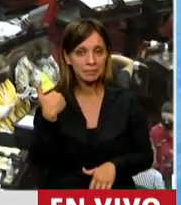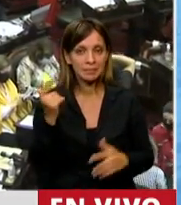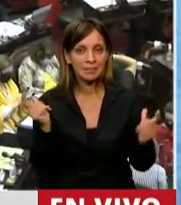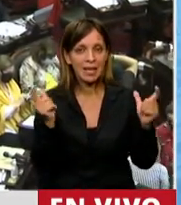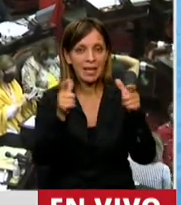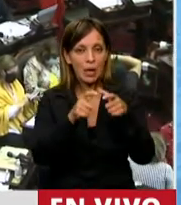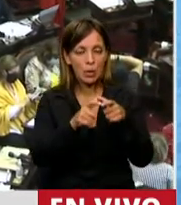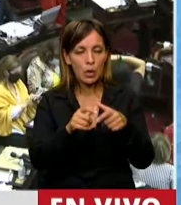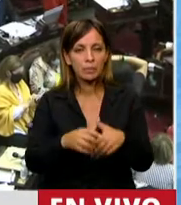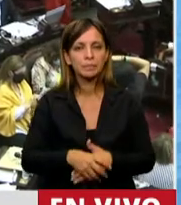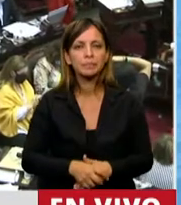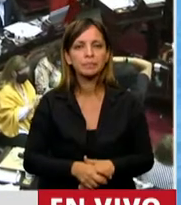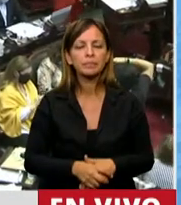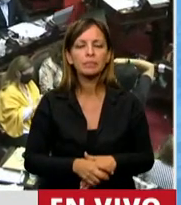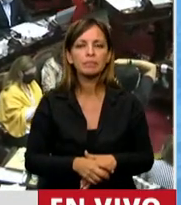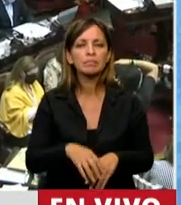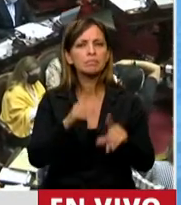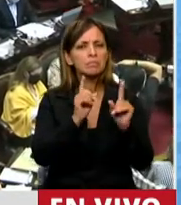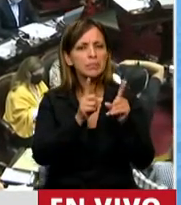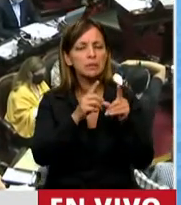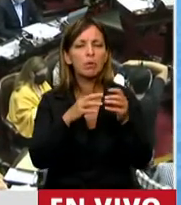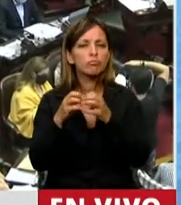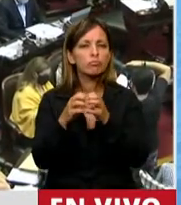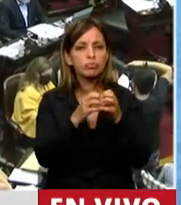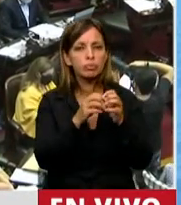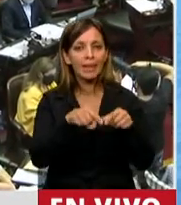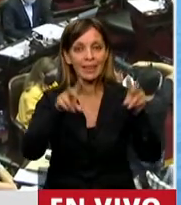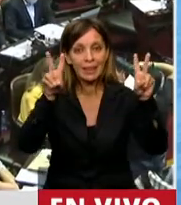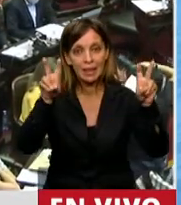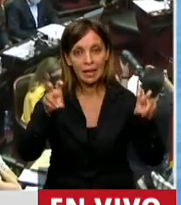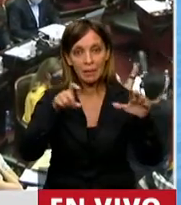la comisión plenaria en la cual se trató este tema,